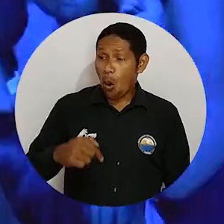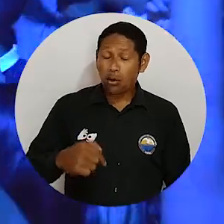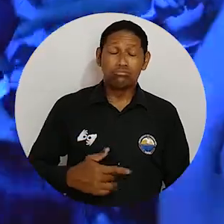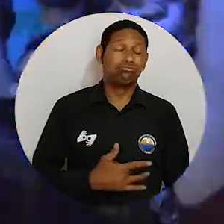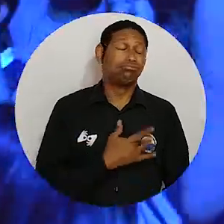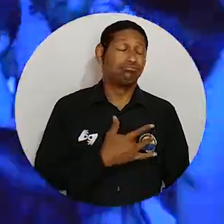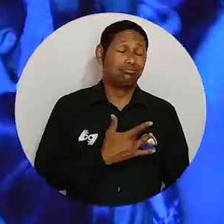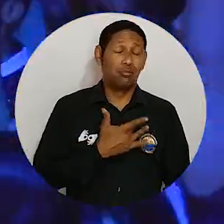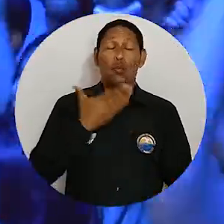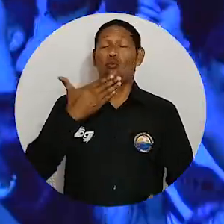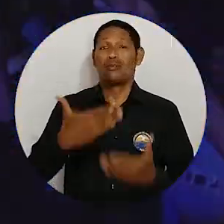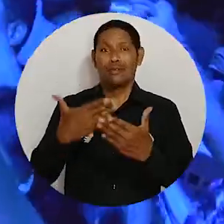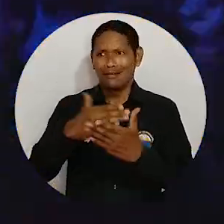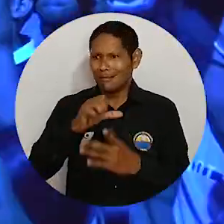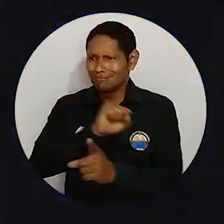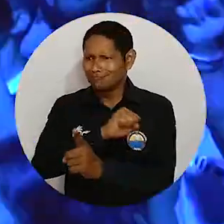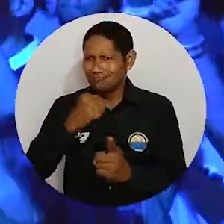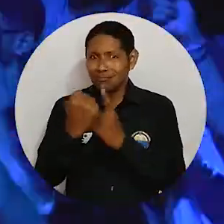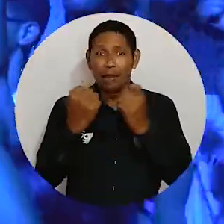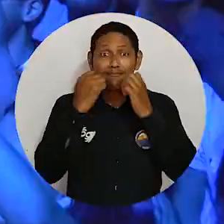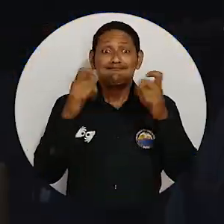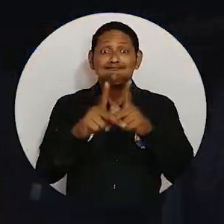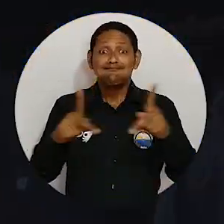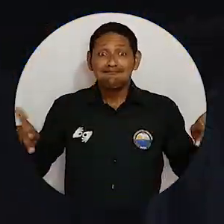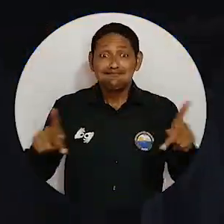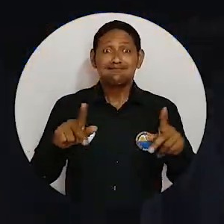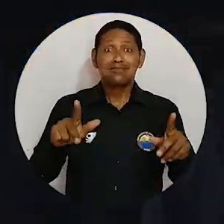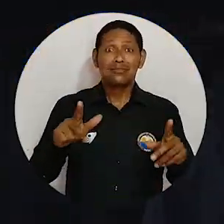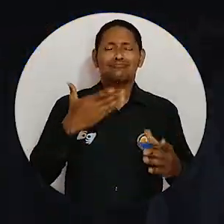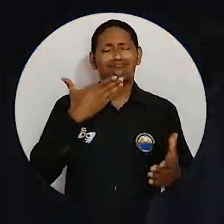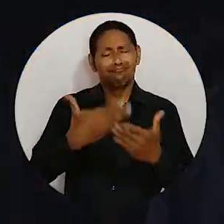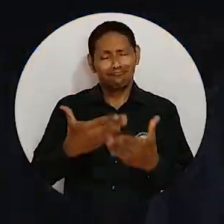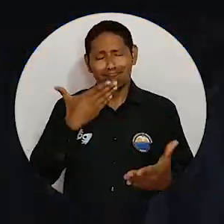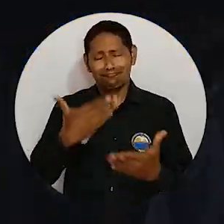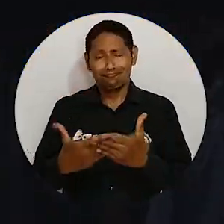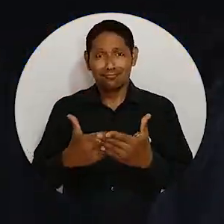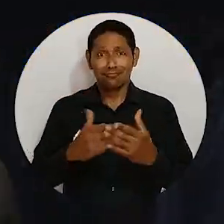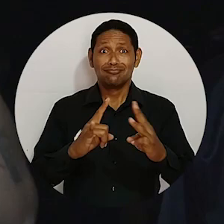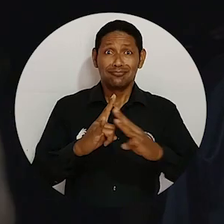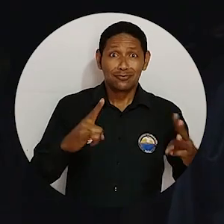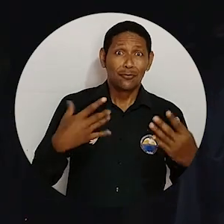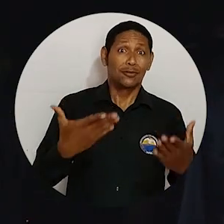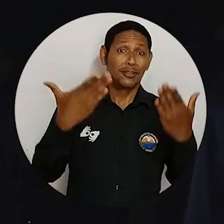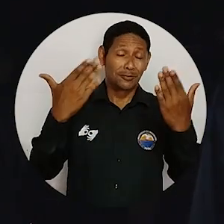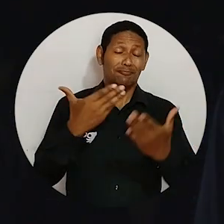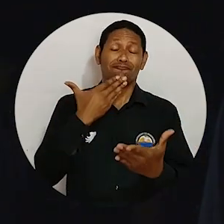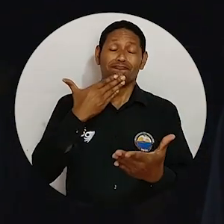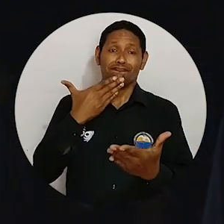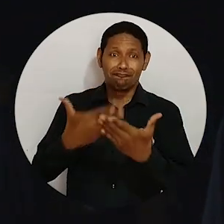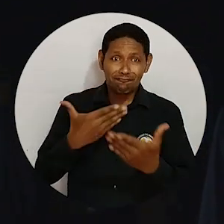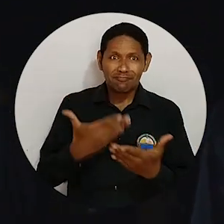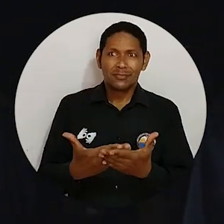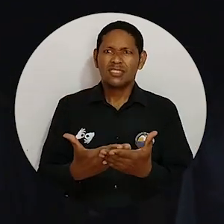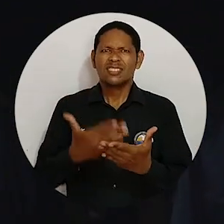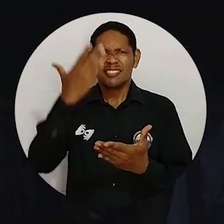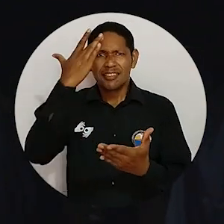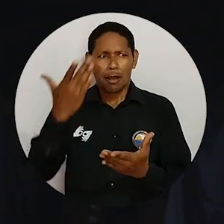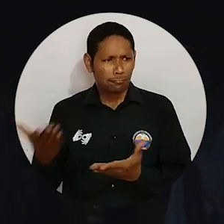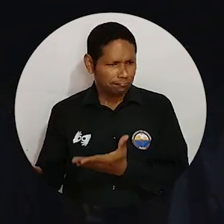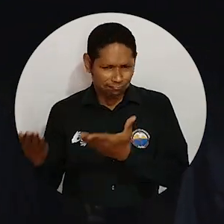Muy agradecido con la sociedad, con todas las personas que hacen parte del equipo de la Universidad del Magdalena,